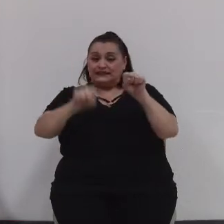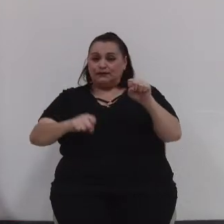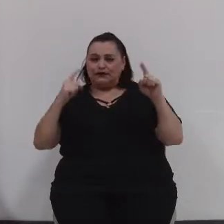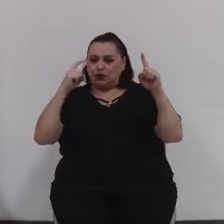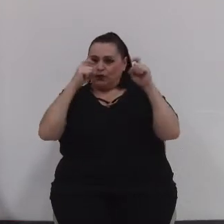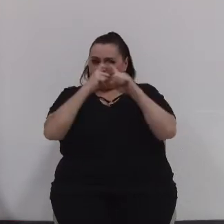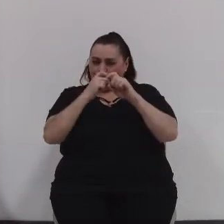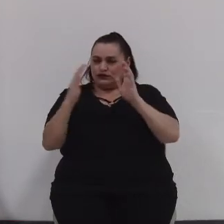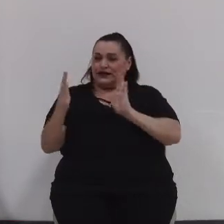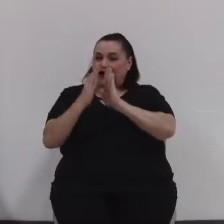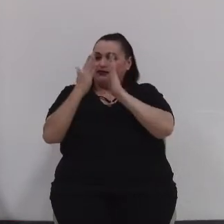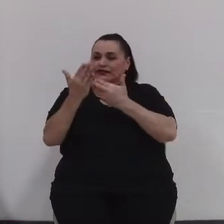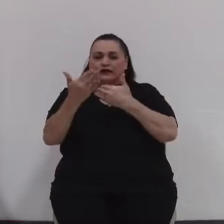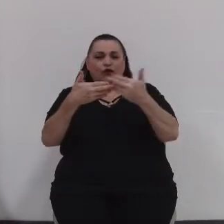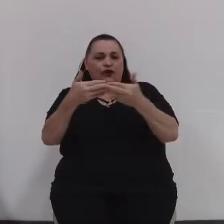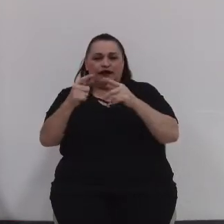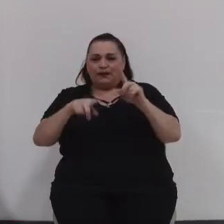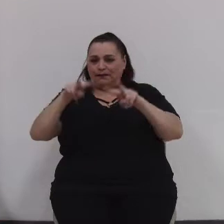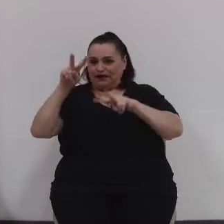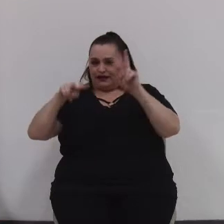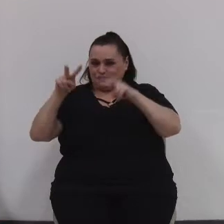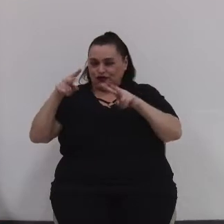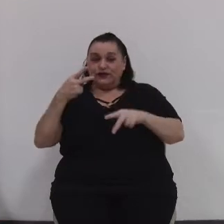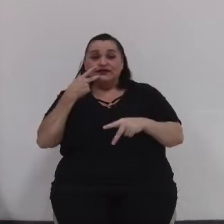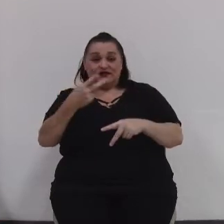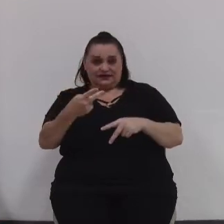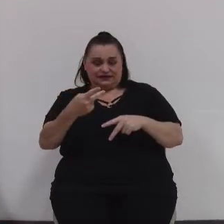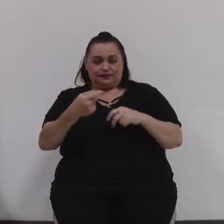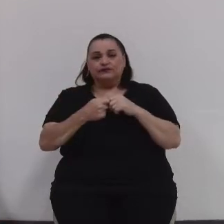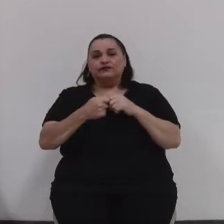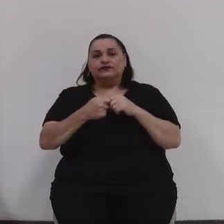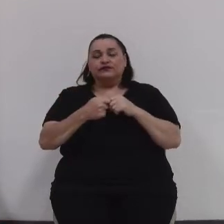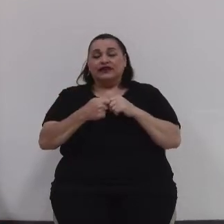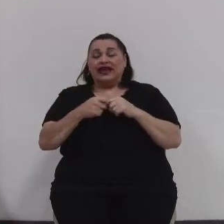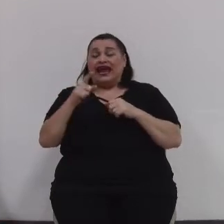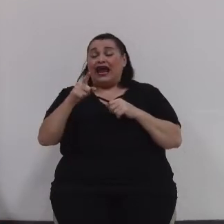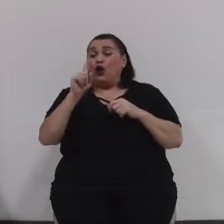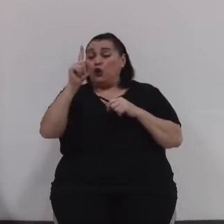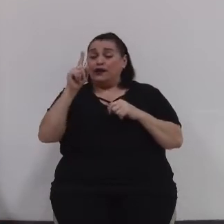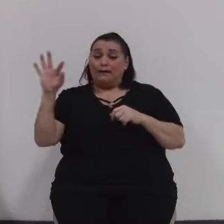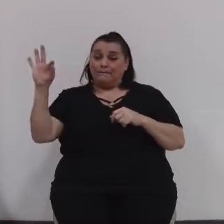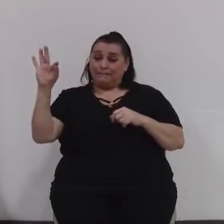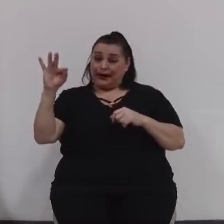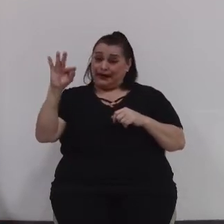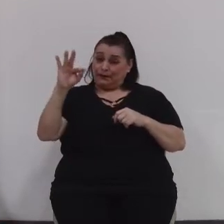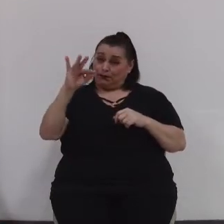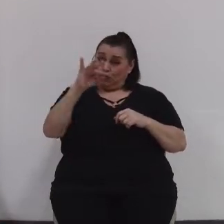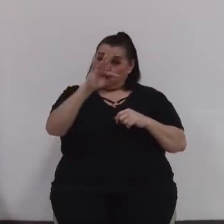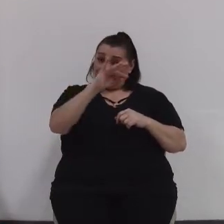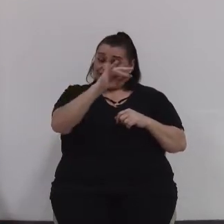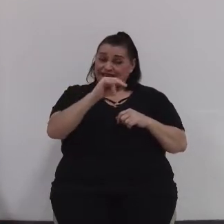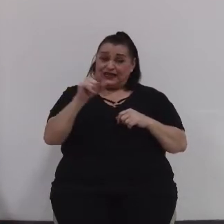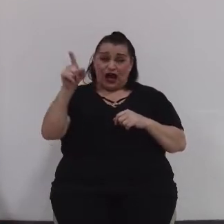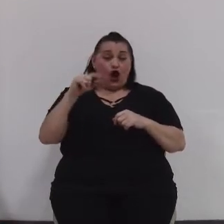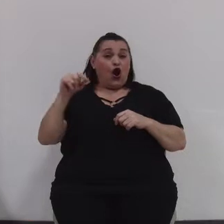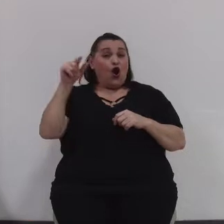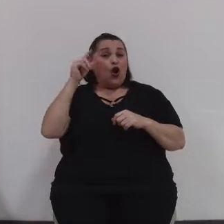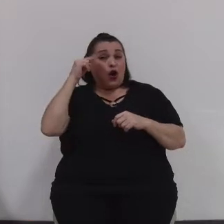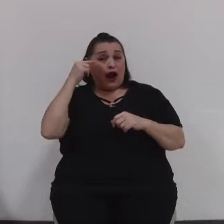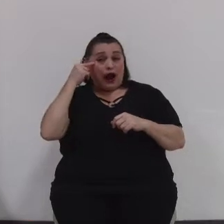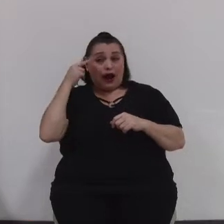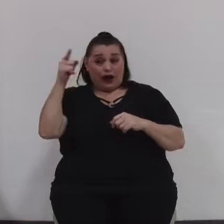ante cualquier variación, que se ilustra diciendo que el aleteo de una mariposa en Hong Kong puede